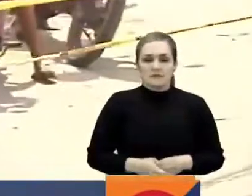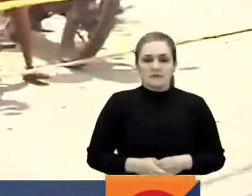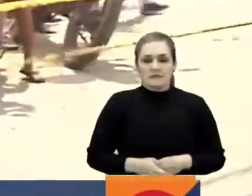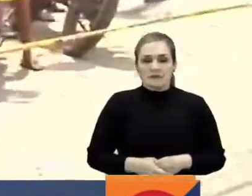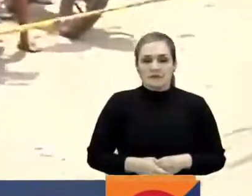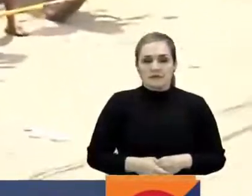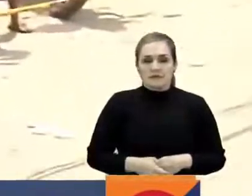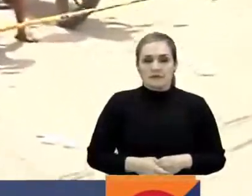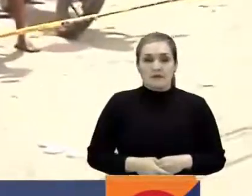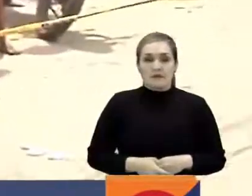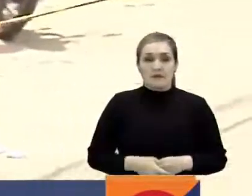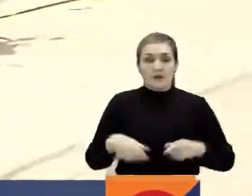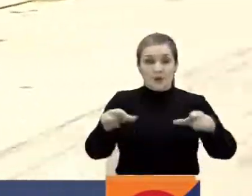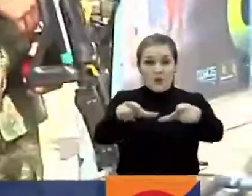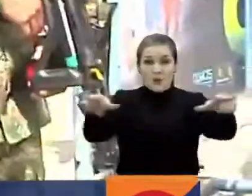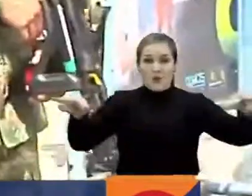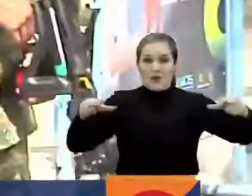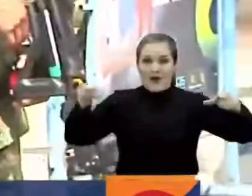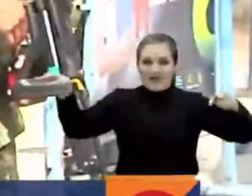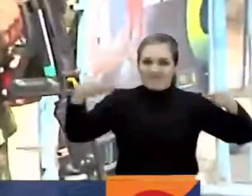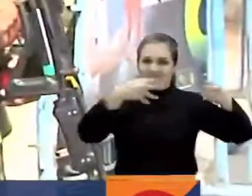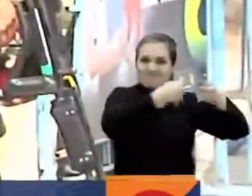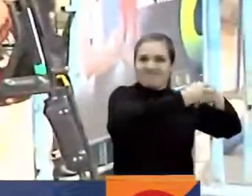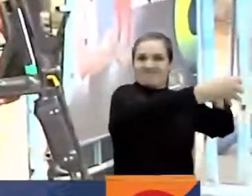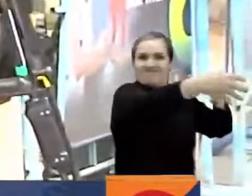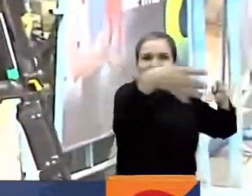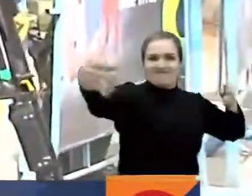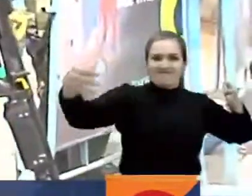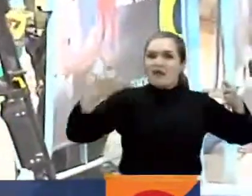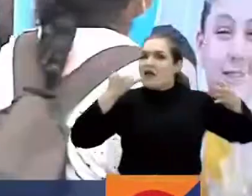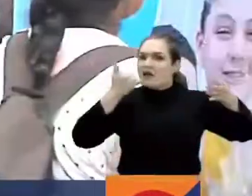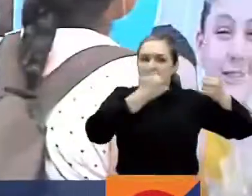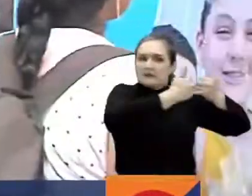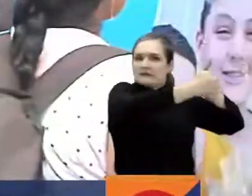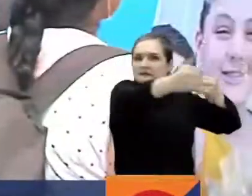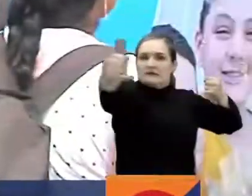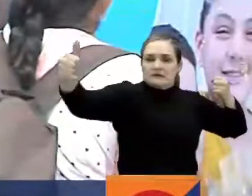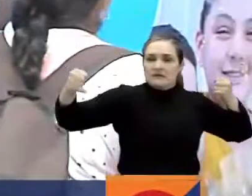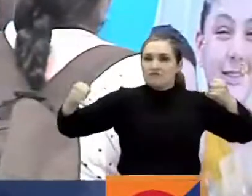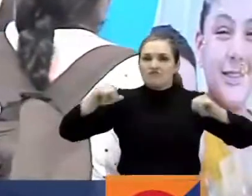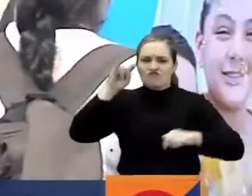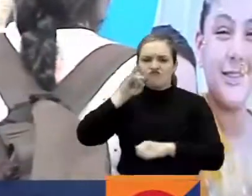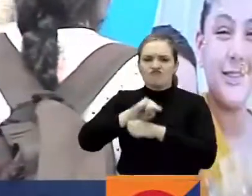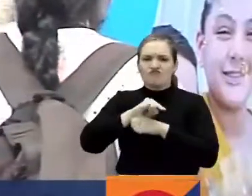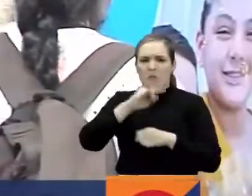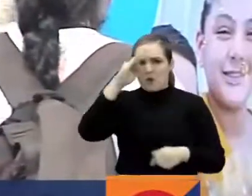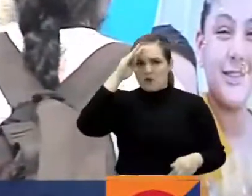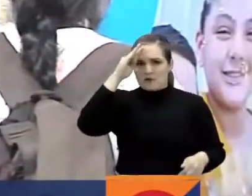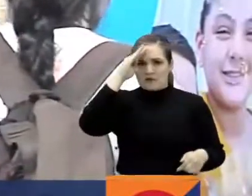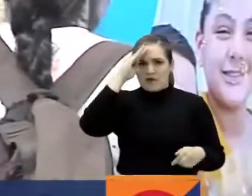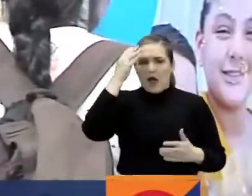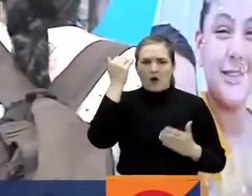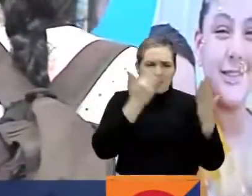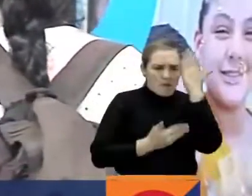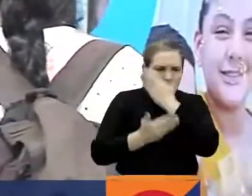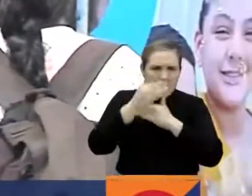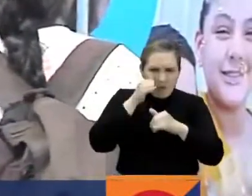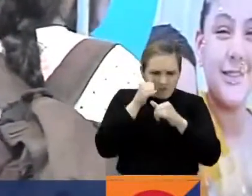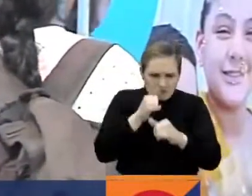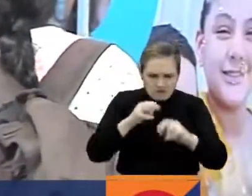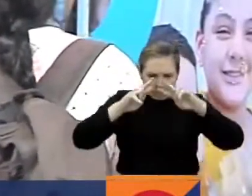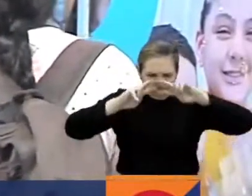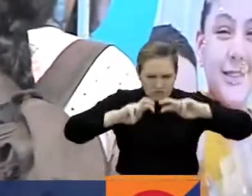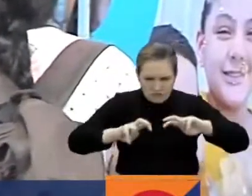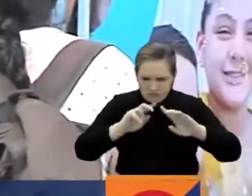La zona de la tragedia está acordonada, es vigilada por la policía. Están haciendo todo el estudio de rigor de